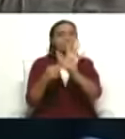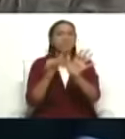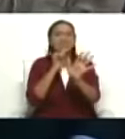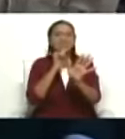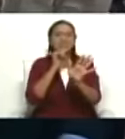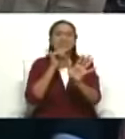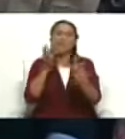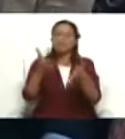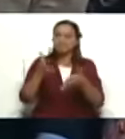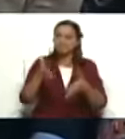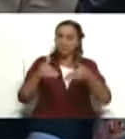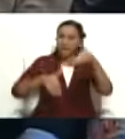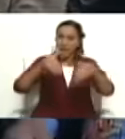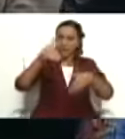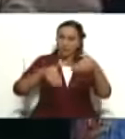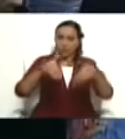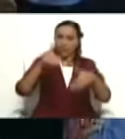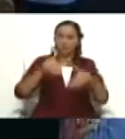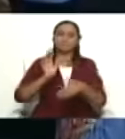electorales.